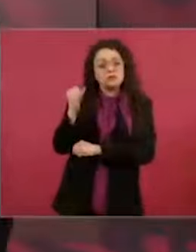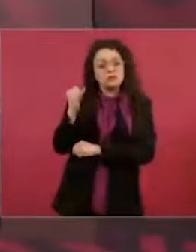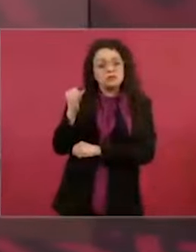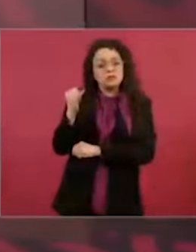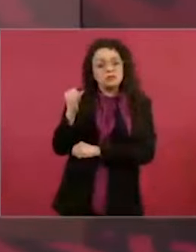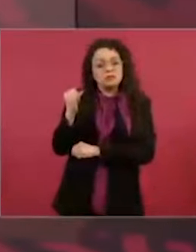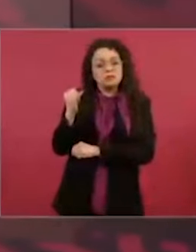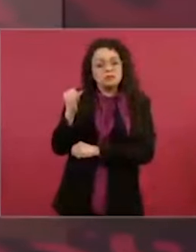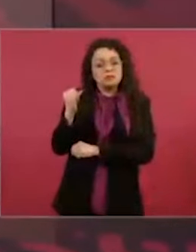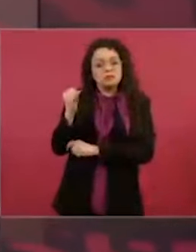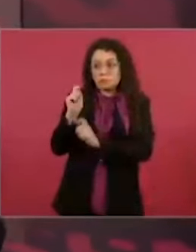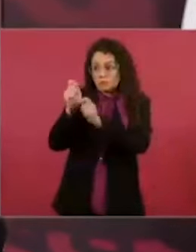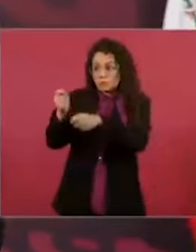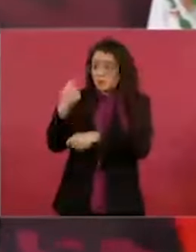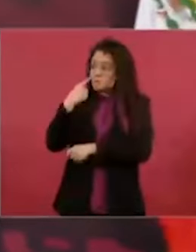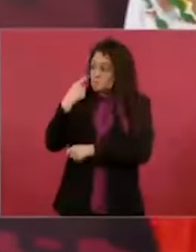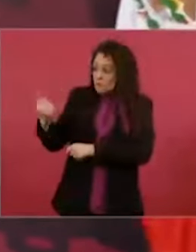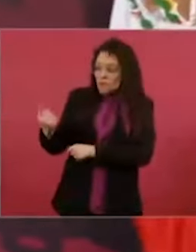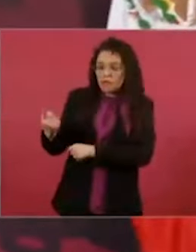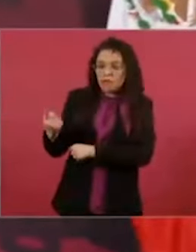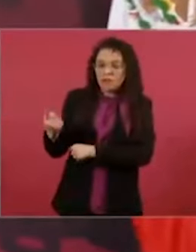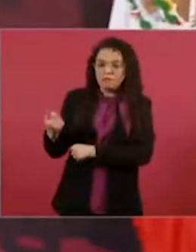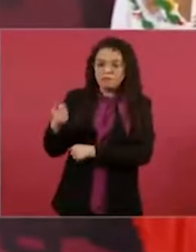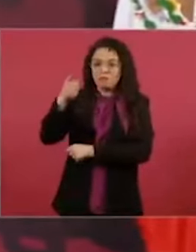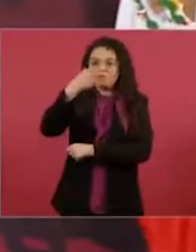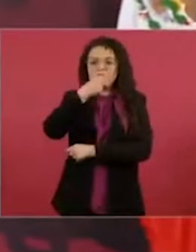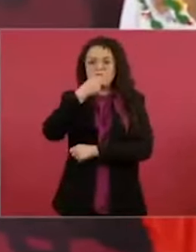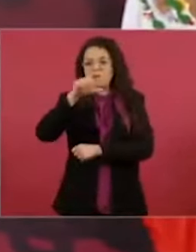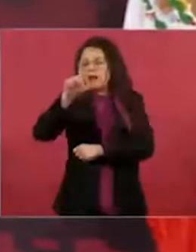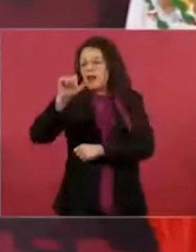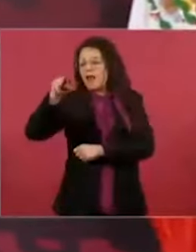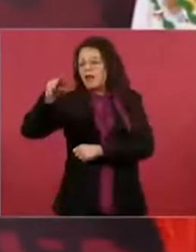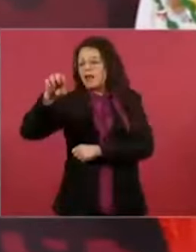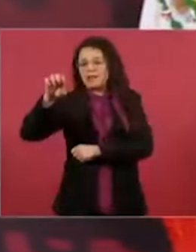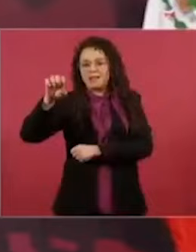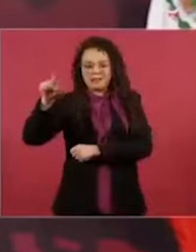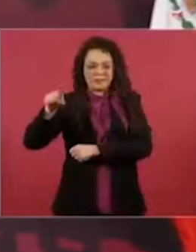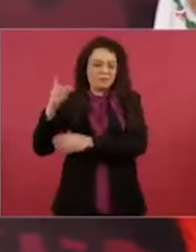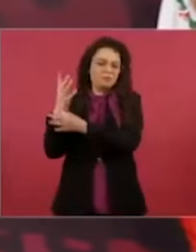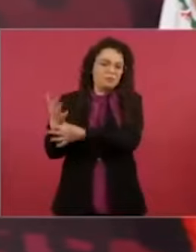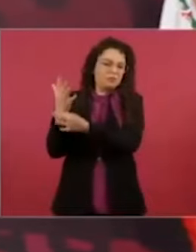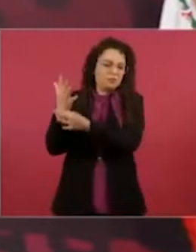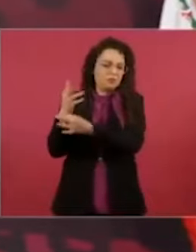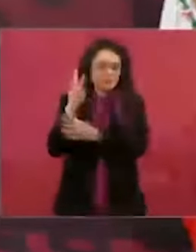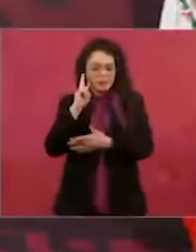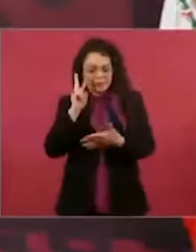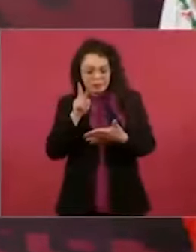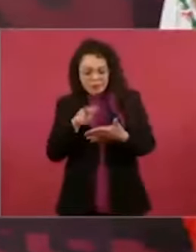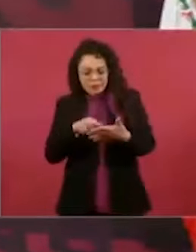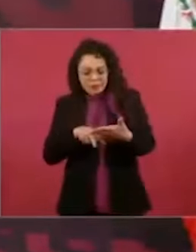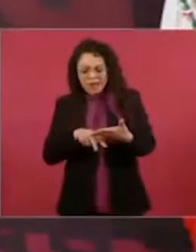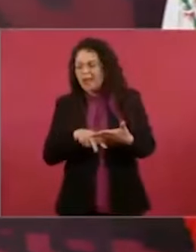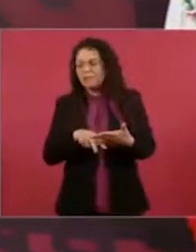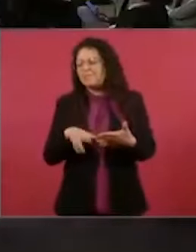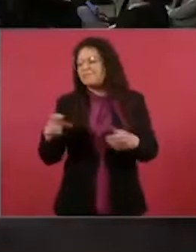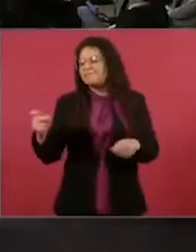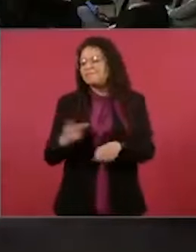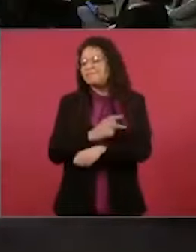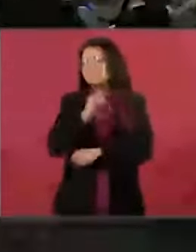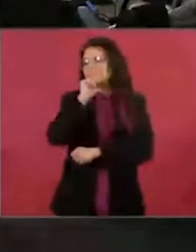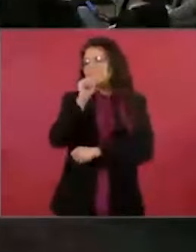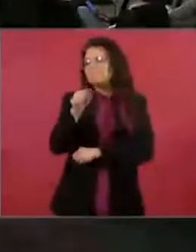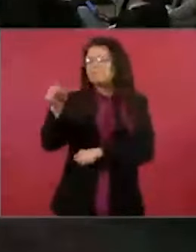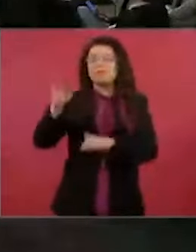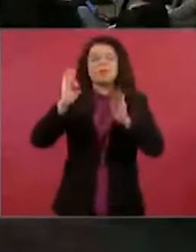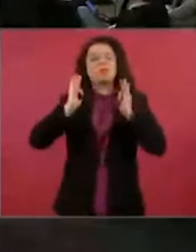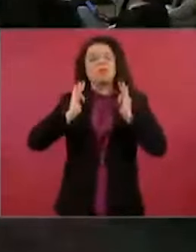familiar ayuda a que el poder de el salario de los trabajadores pues no pierda no pierda cuando acude a comprar la canasta